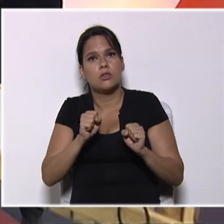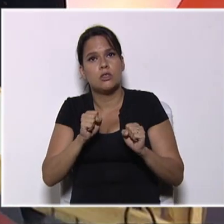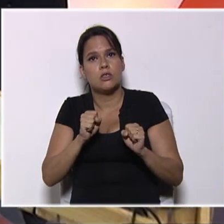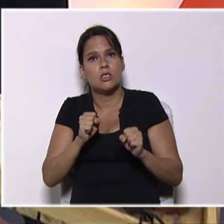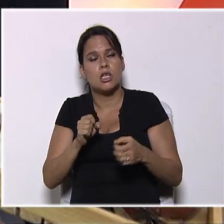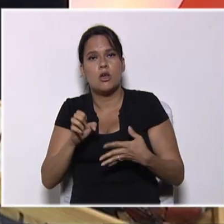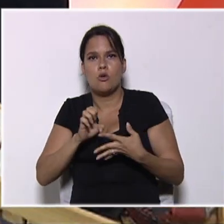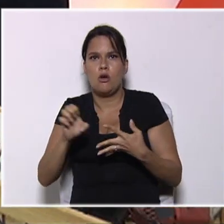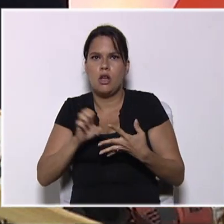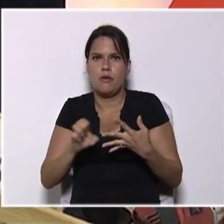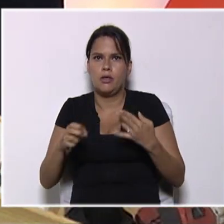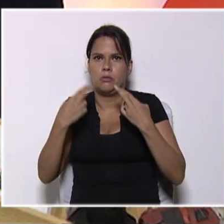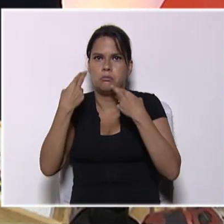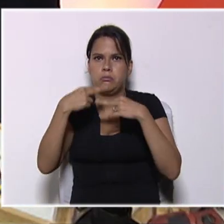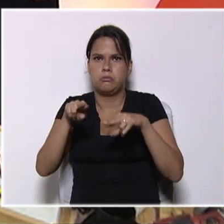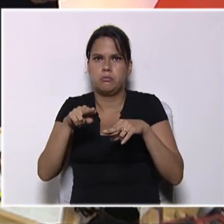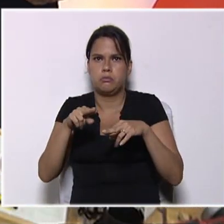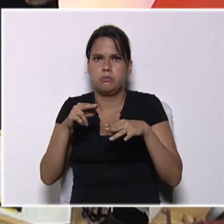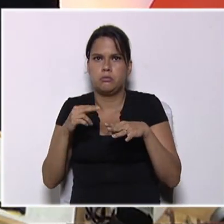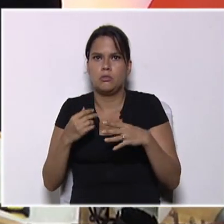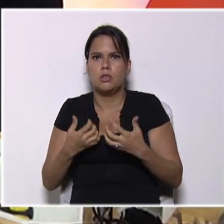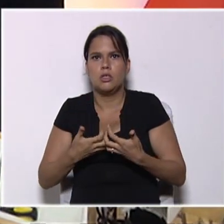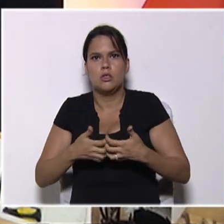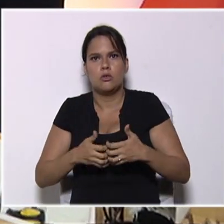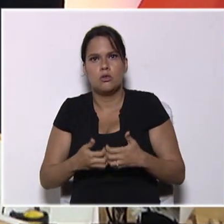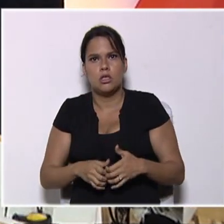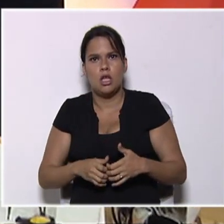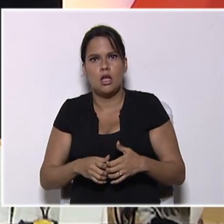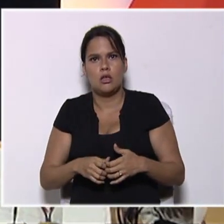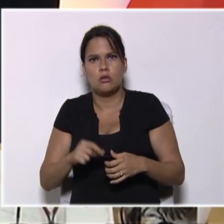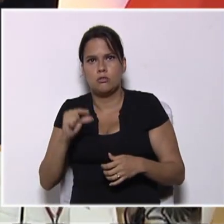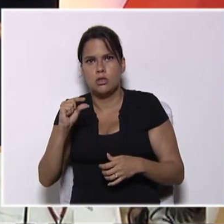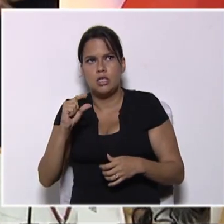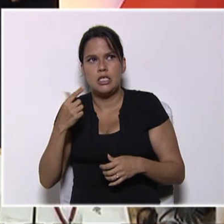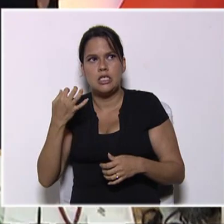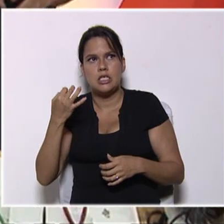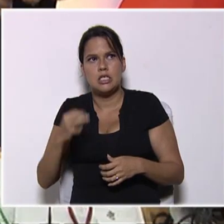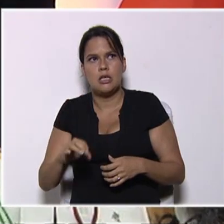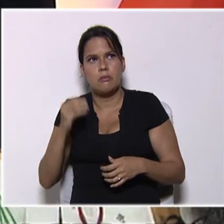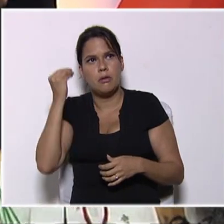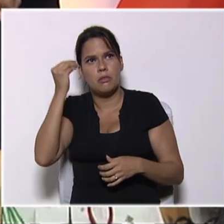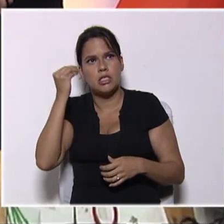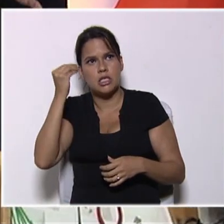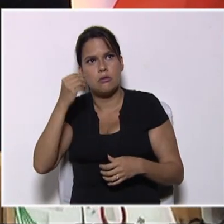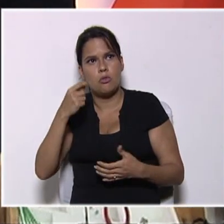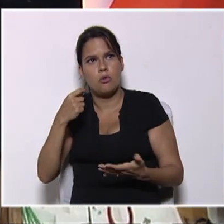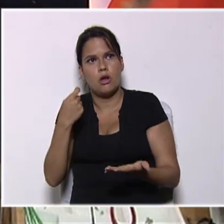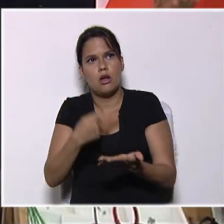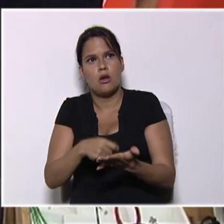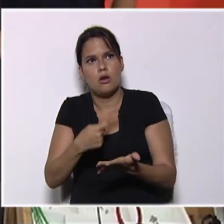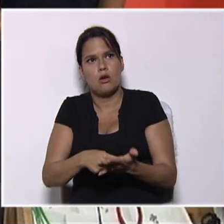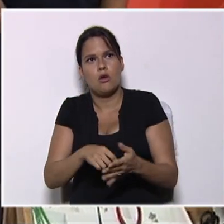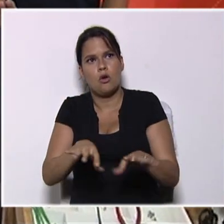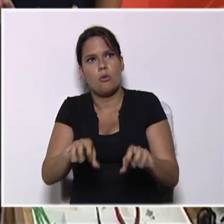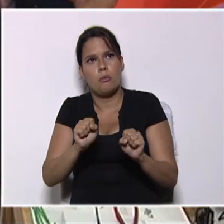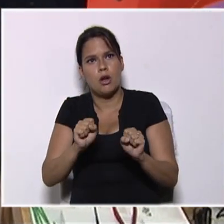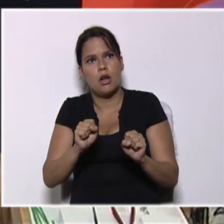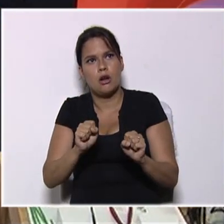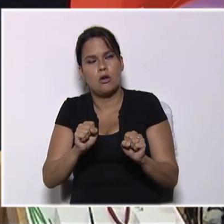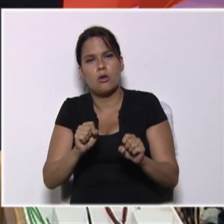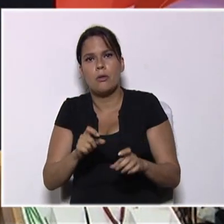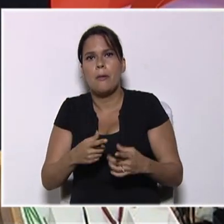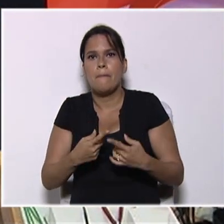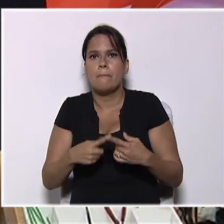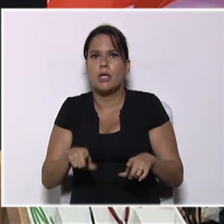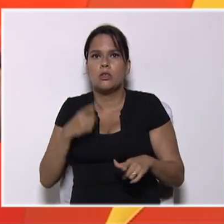mi área industrial, un electrodo, siempre pensamos en, bueno, voy a poner una cantidad de dinero, se compró el electrodo y ya. Pero